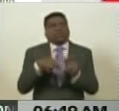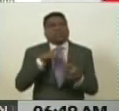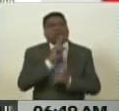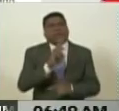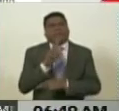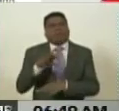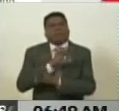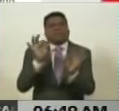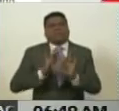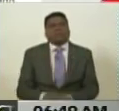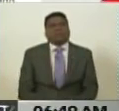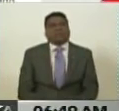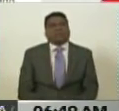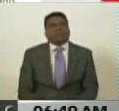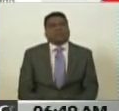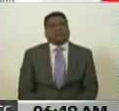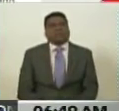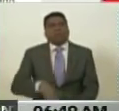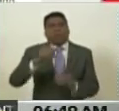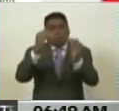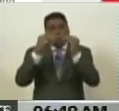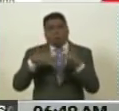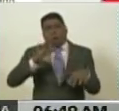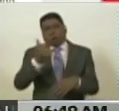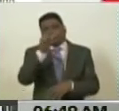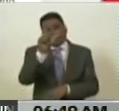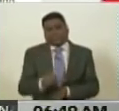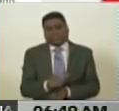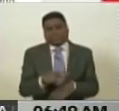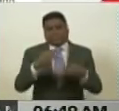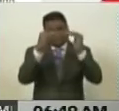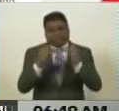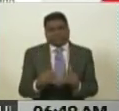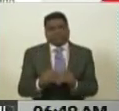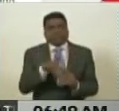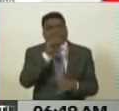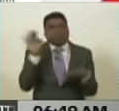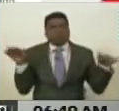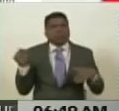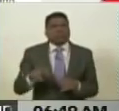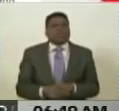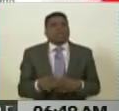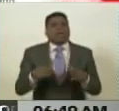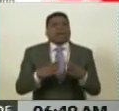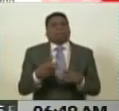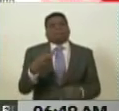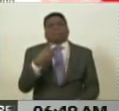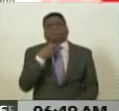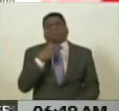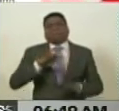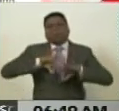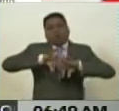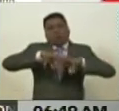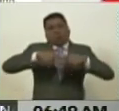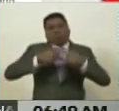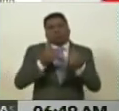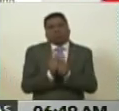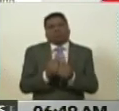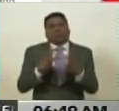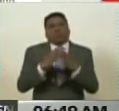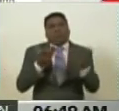nada. ¿Qué dice Orlando Ochoa, economista y analista, a través del Twitter? Gran déficit fiscal y corrupto. Control cambiario